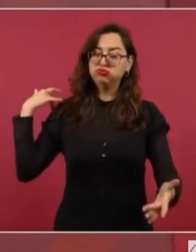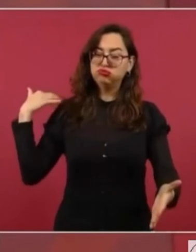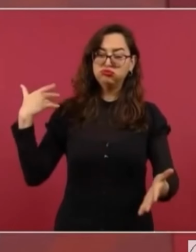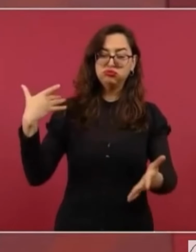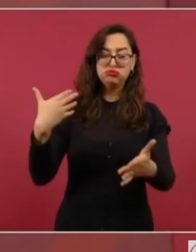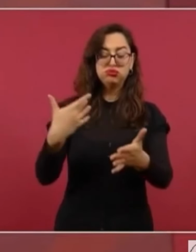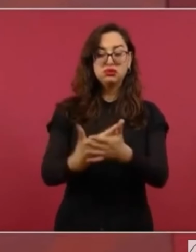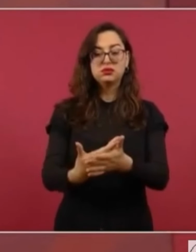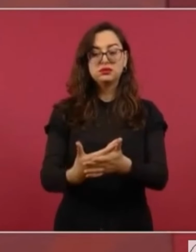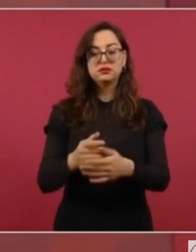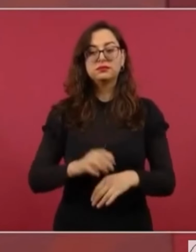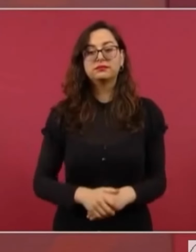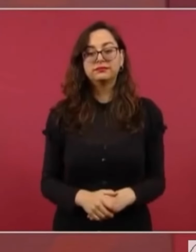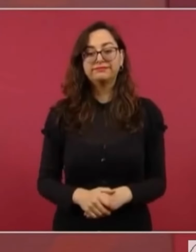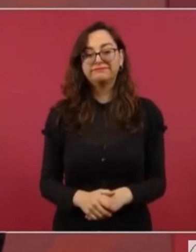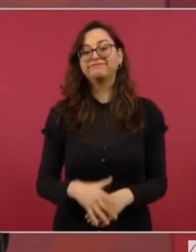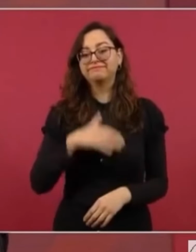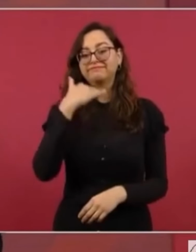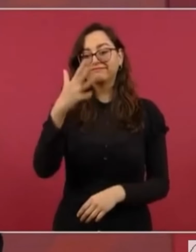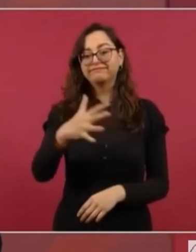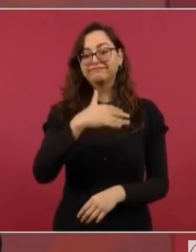ha sido el de la corrupción.